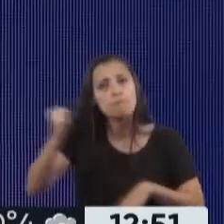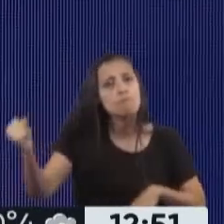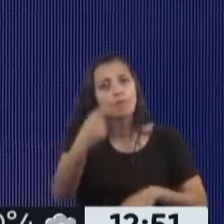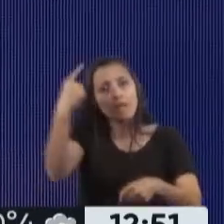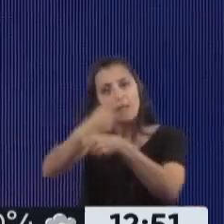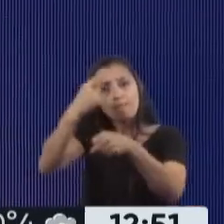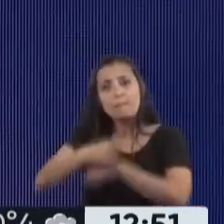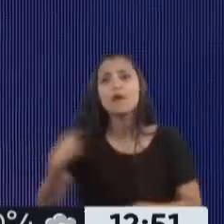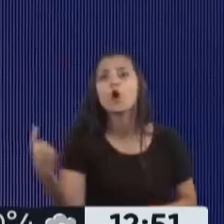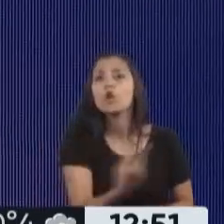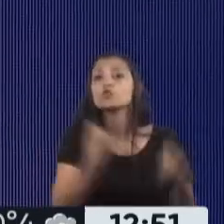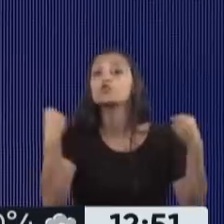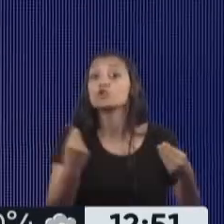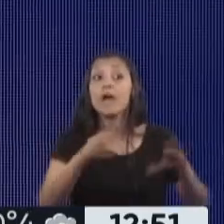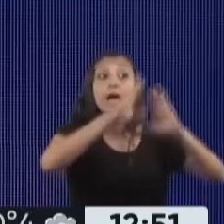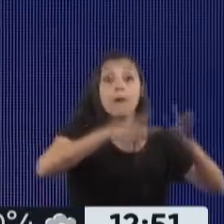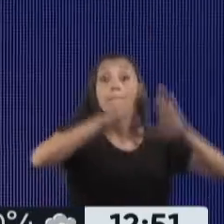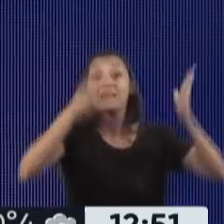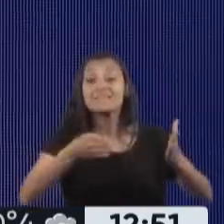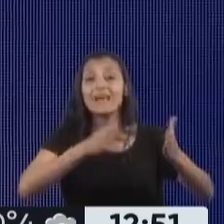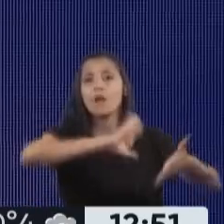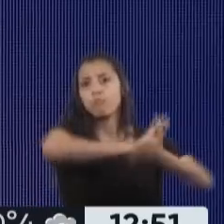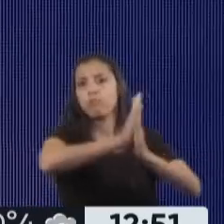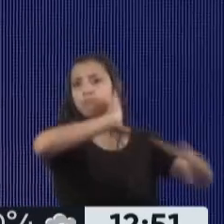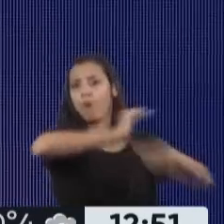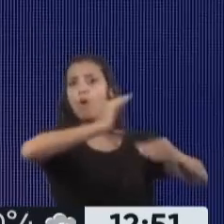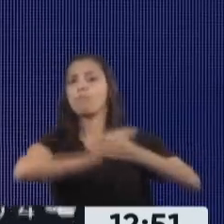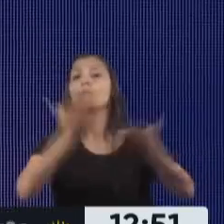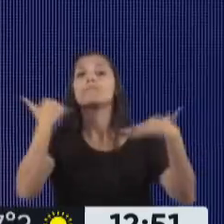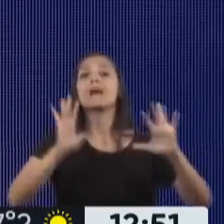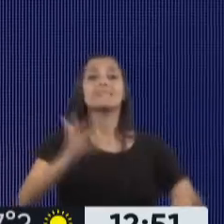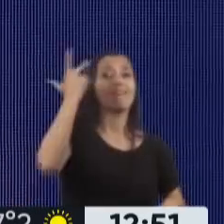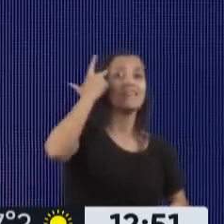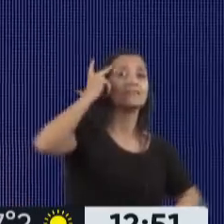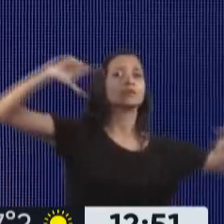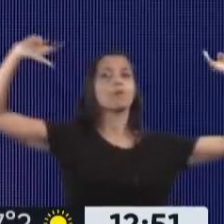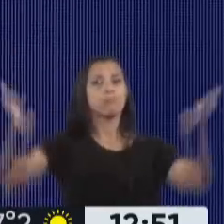fue reducir el número de ministerios de 18 a 9, hoy ya tenemos 8 ministerios.